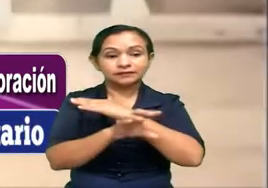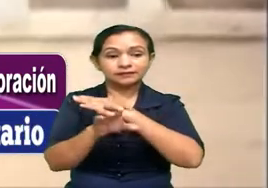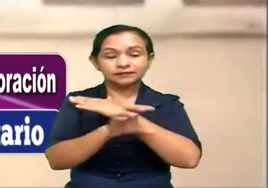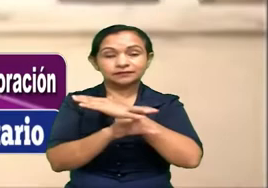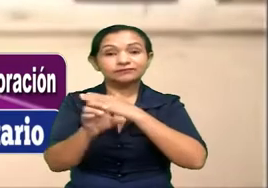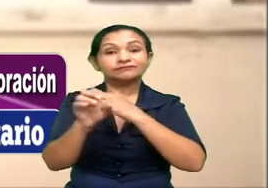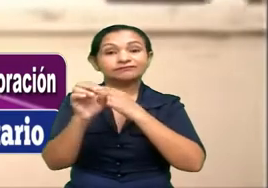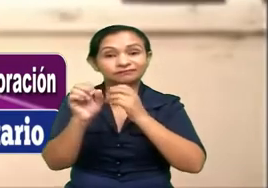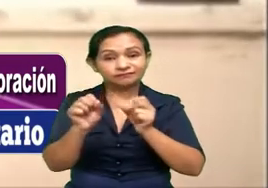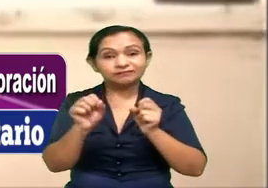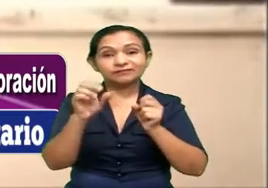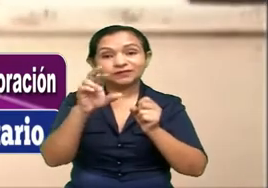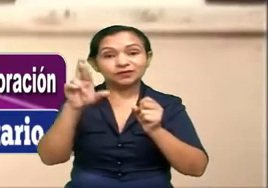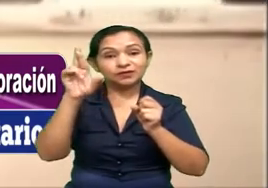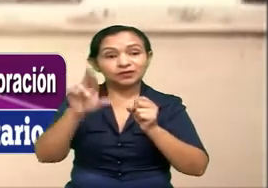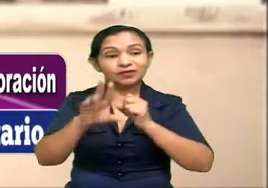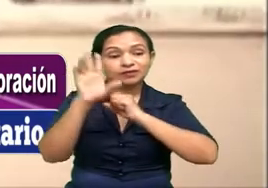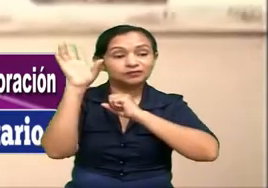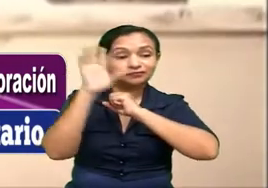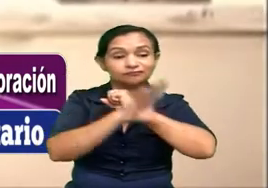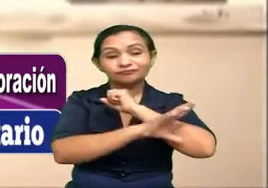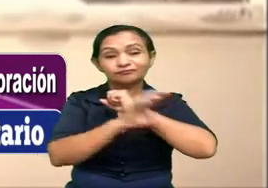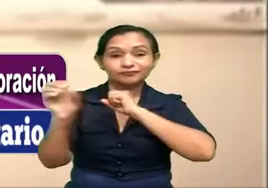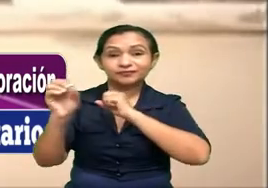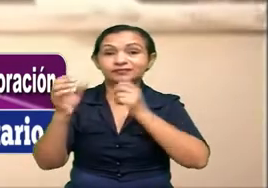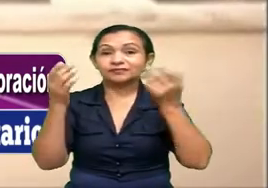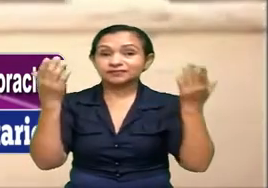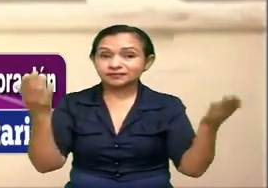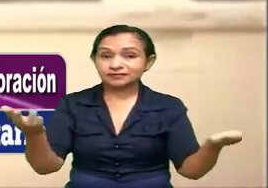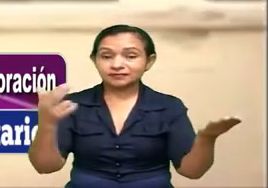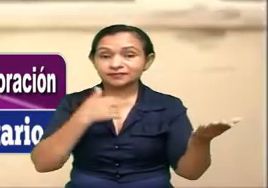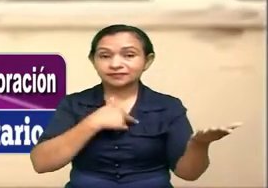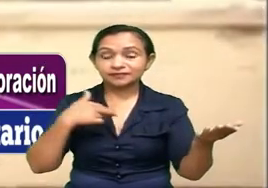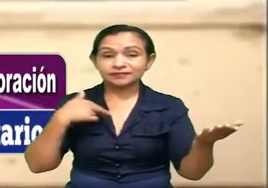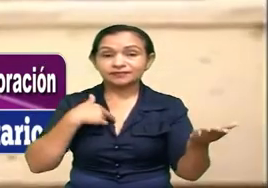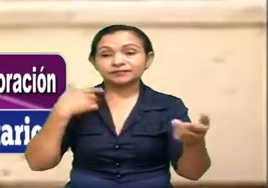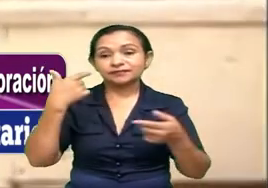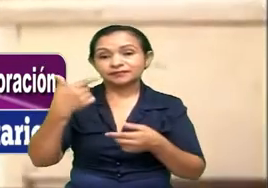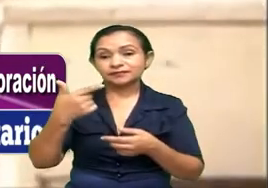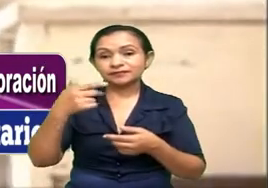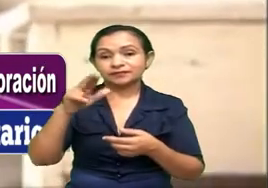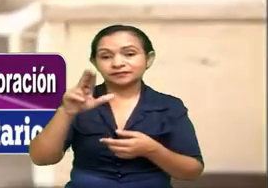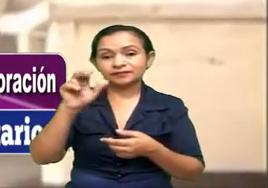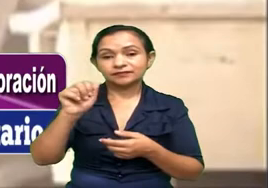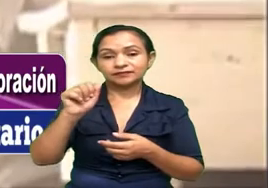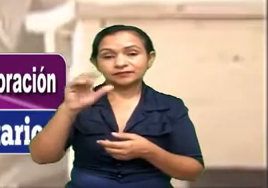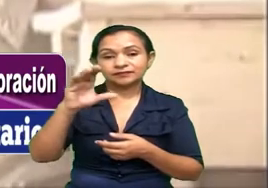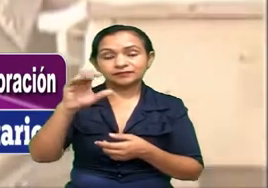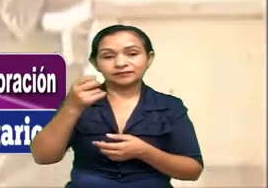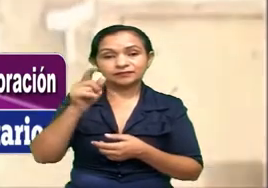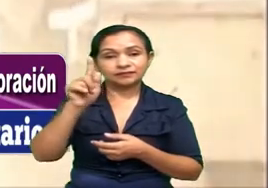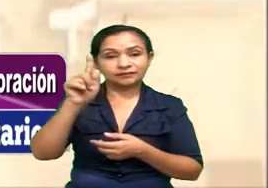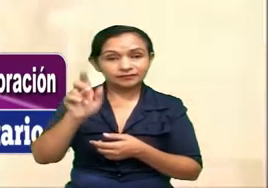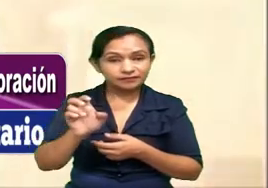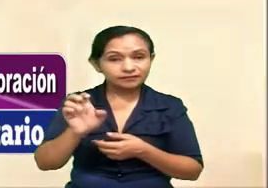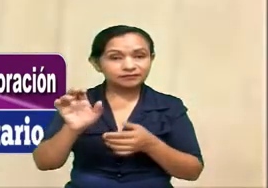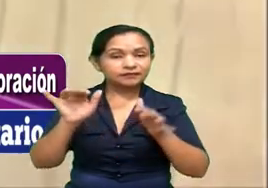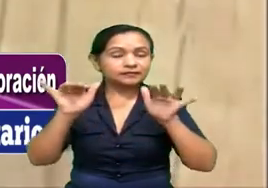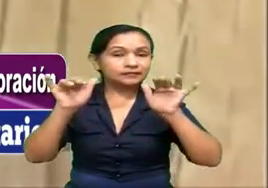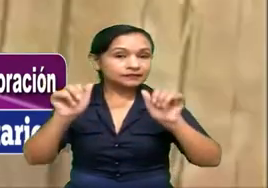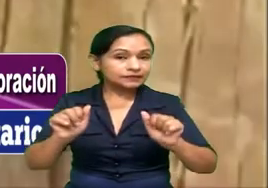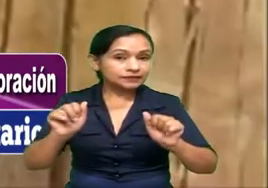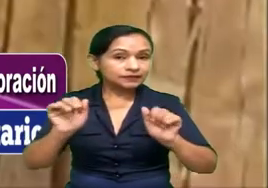tesoro. Porque de hecho uno de los enfrentamientos se dio en el Guanacaste. Así con, es. Contra William Walker. Sí, ya, pero ya con